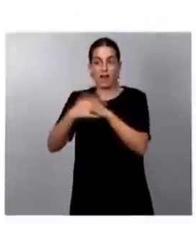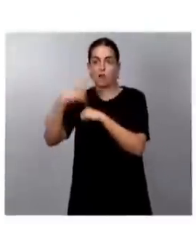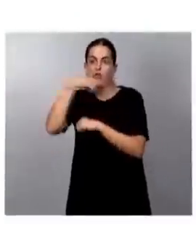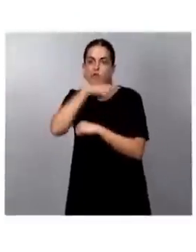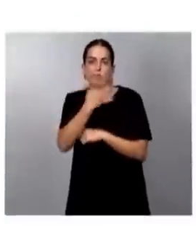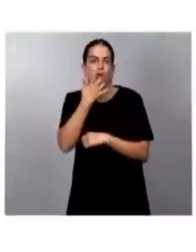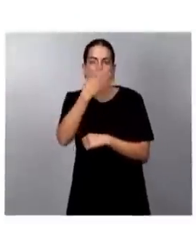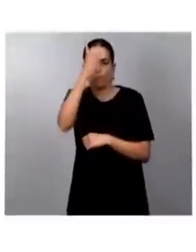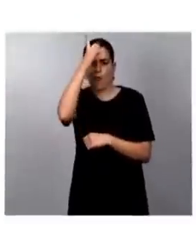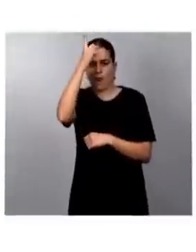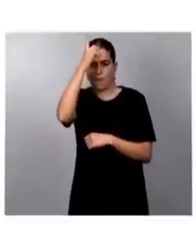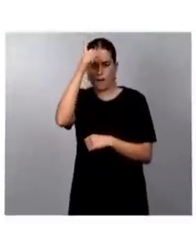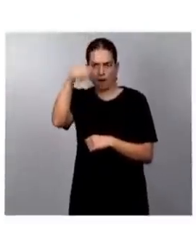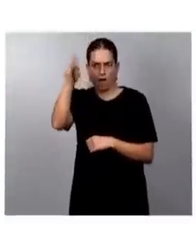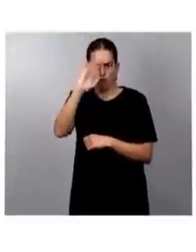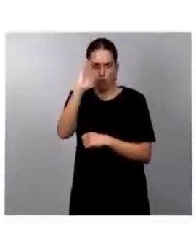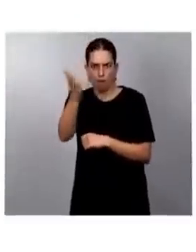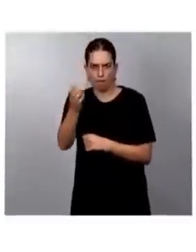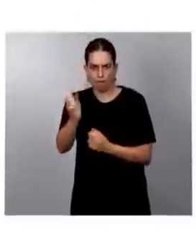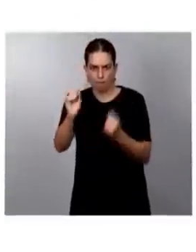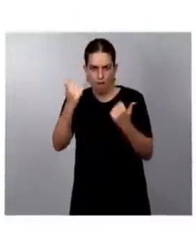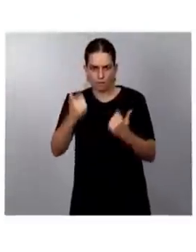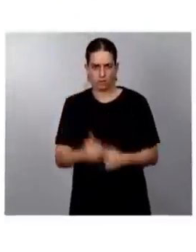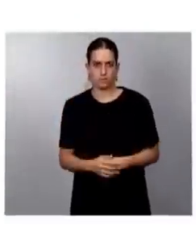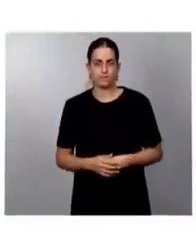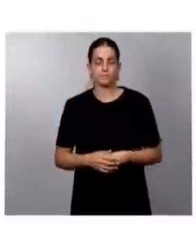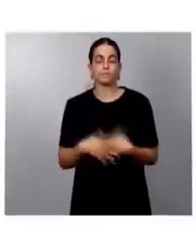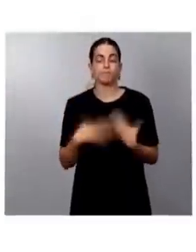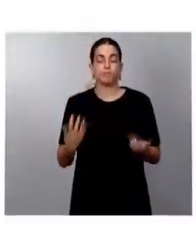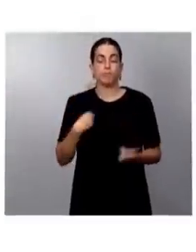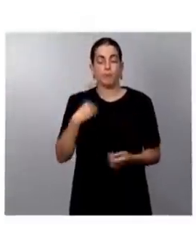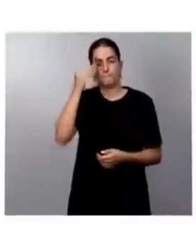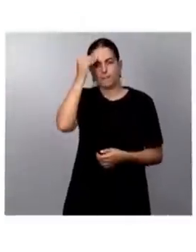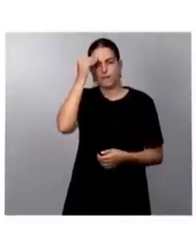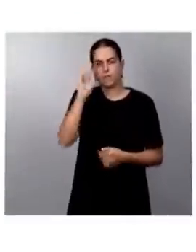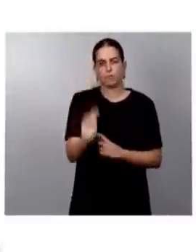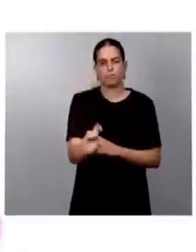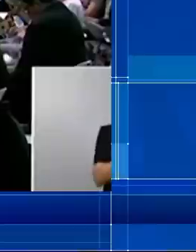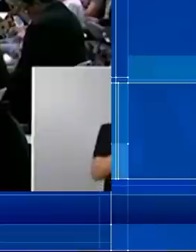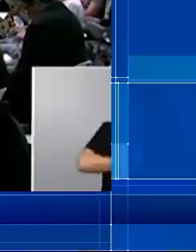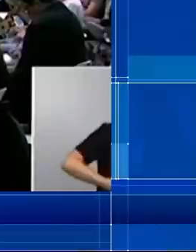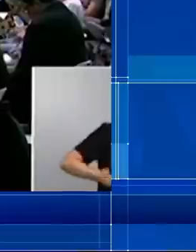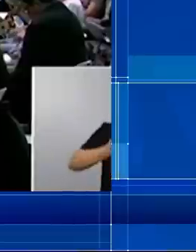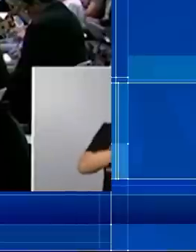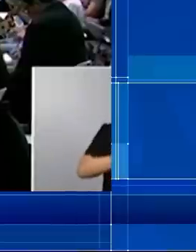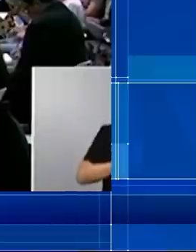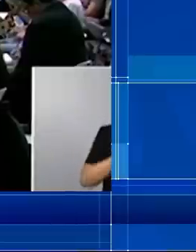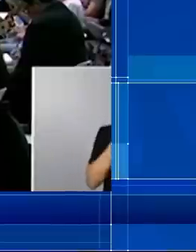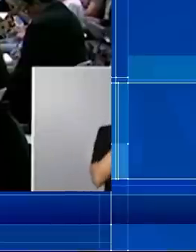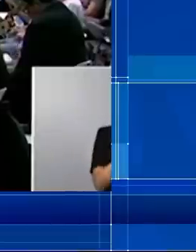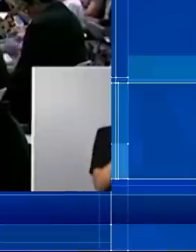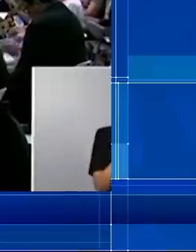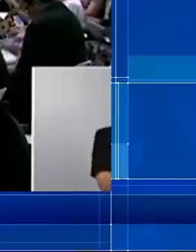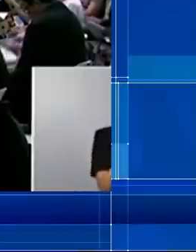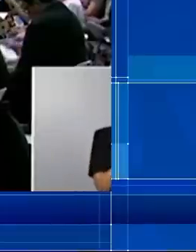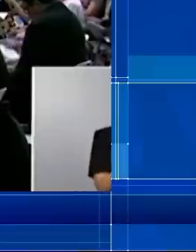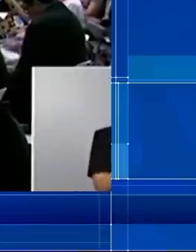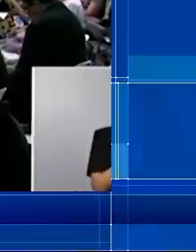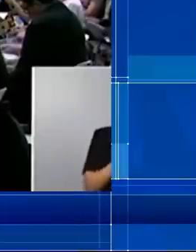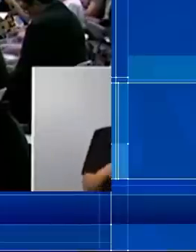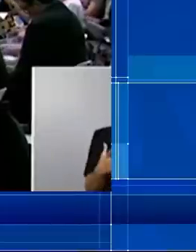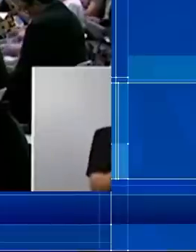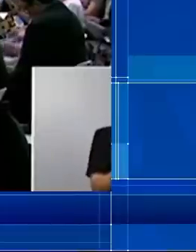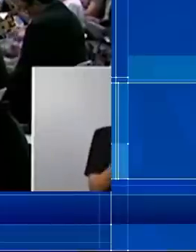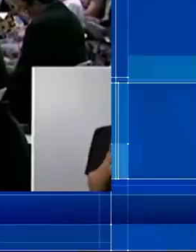los ciudadanos. Ha esperado al 1 de agosto para anunciar restricciones. Porque ahorrar energía es